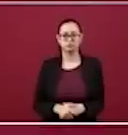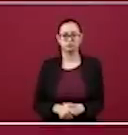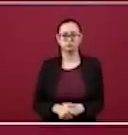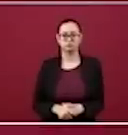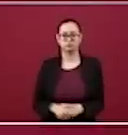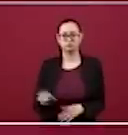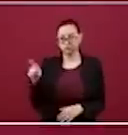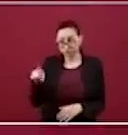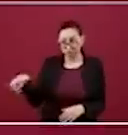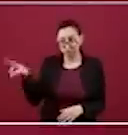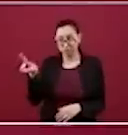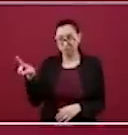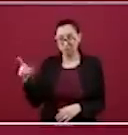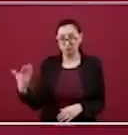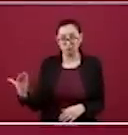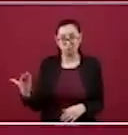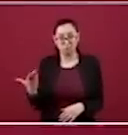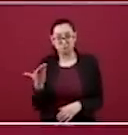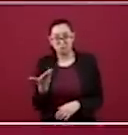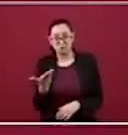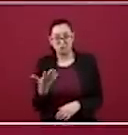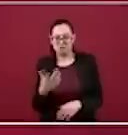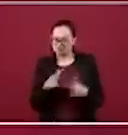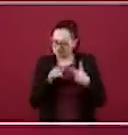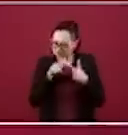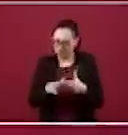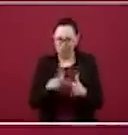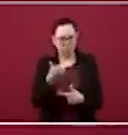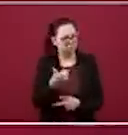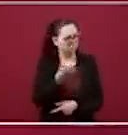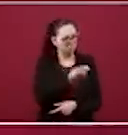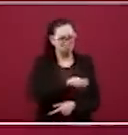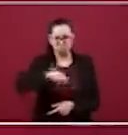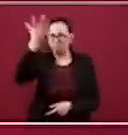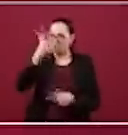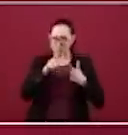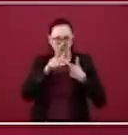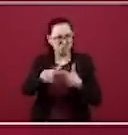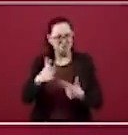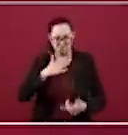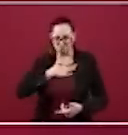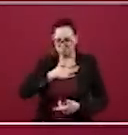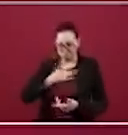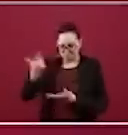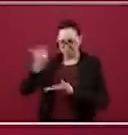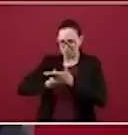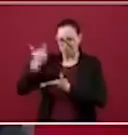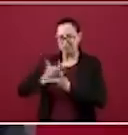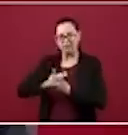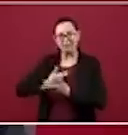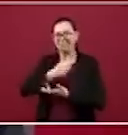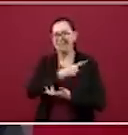solicitando que se mantengan esos sueldos elevadísimos, ofrecerle disculpas a los mexicanos, porque